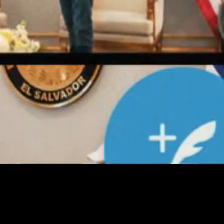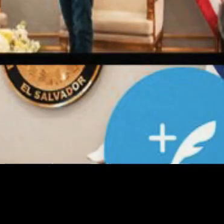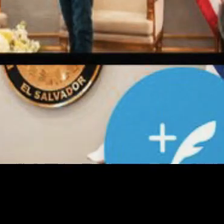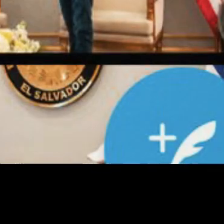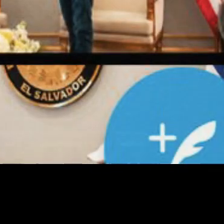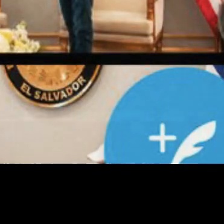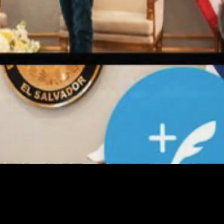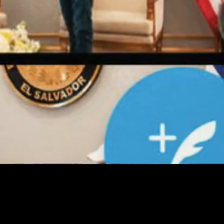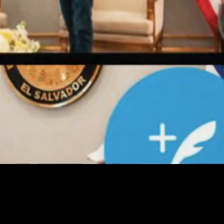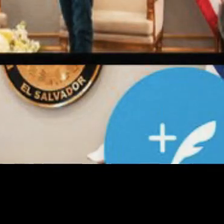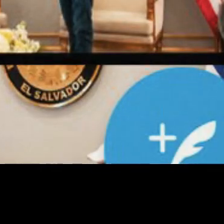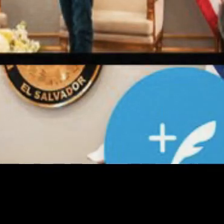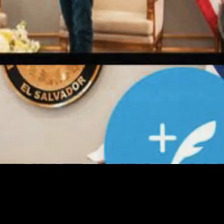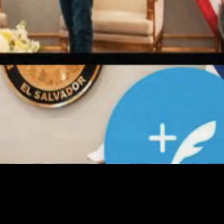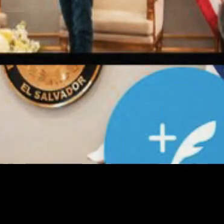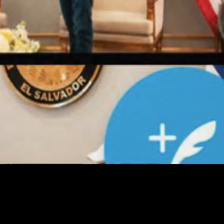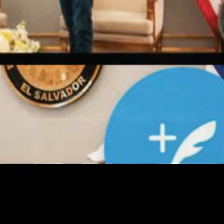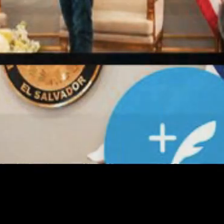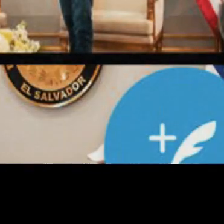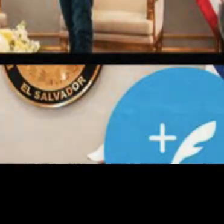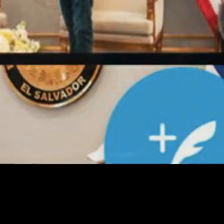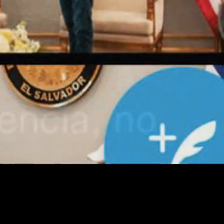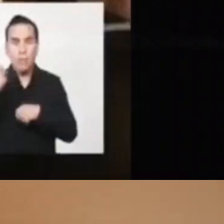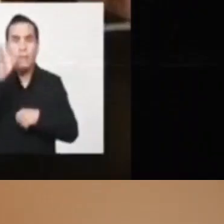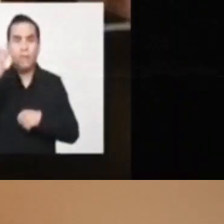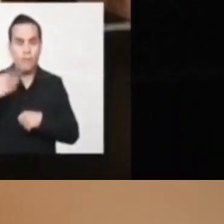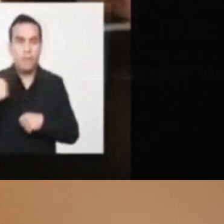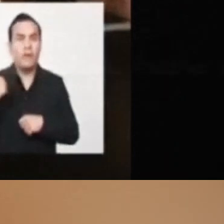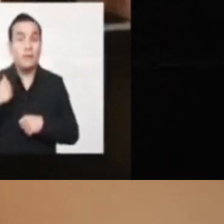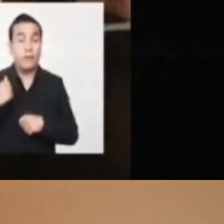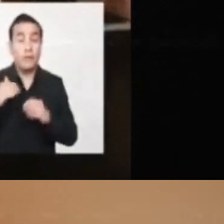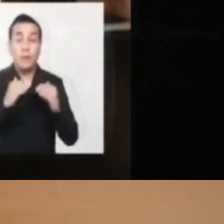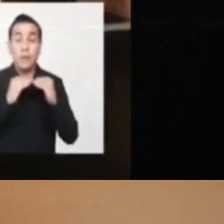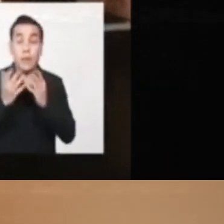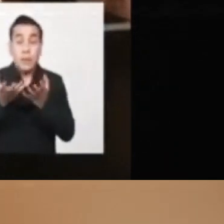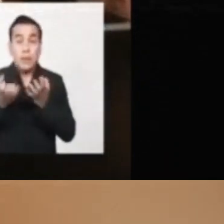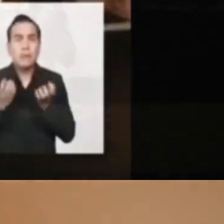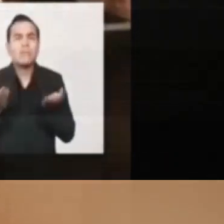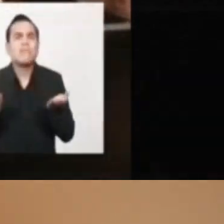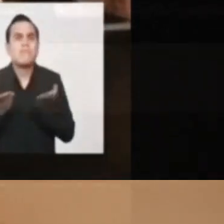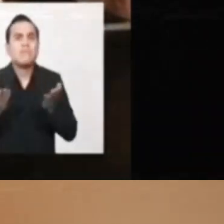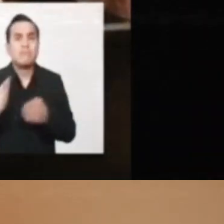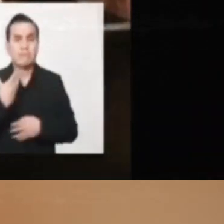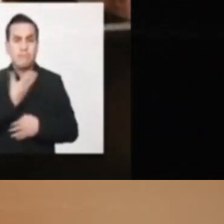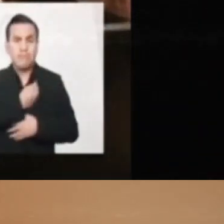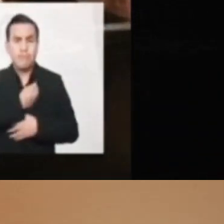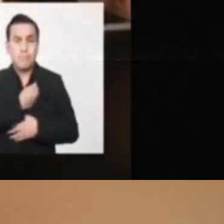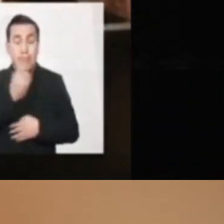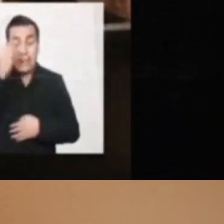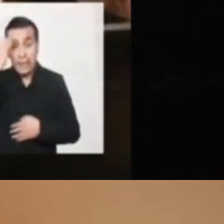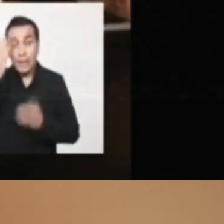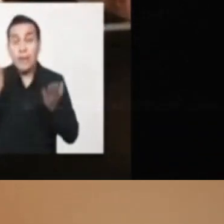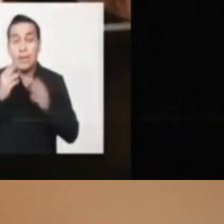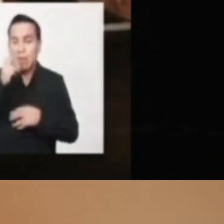pero le recordé que nuestra independencia no está a la venta. Para poder ser como ustedes, nosotros tenemos que comportarnos como